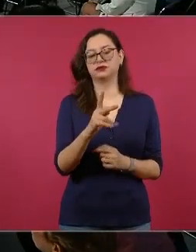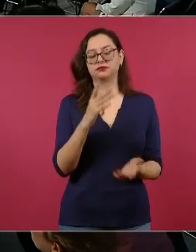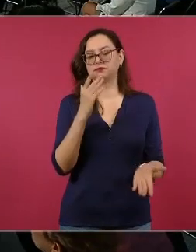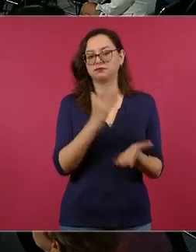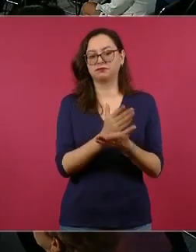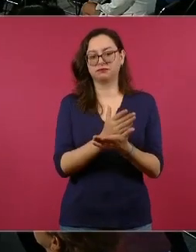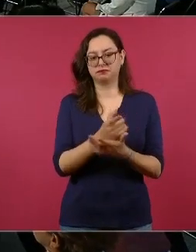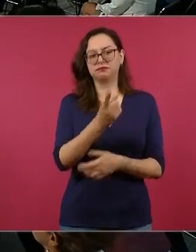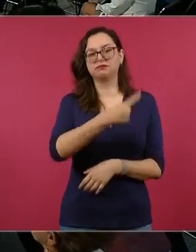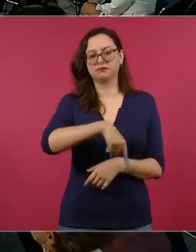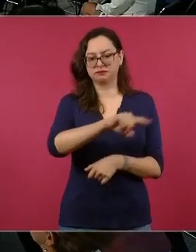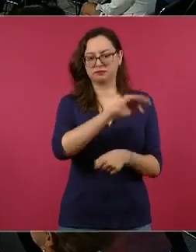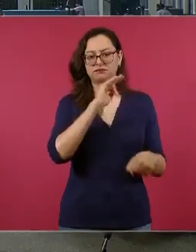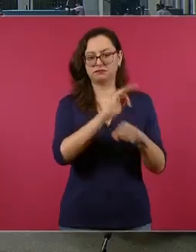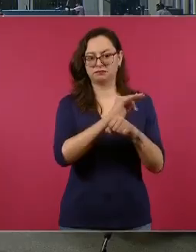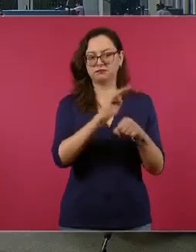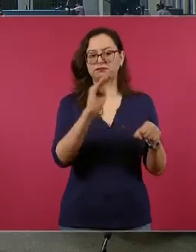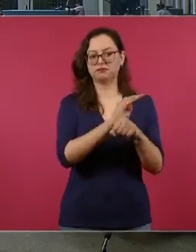Claro,